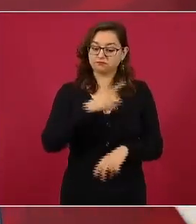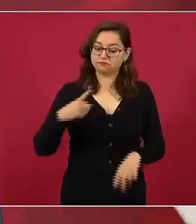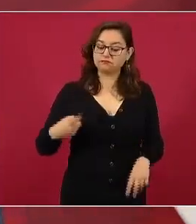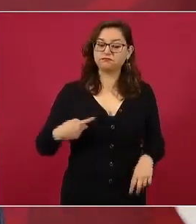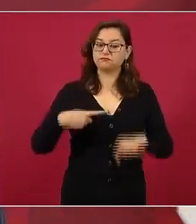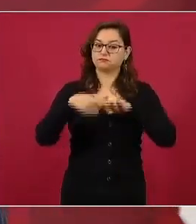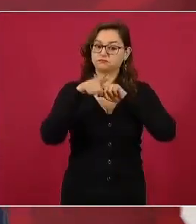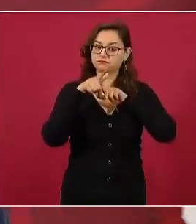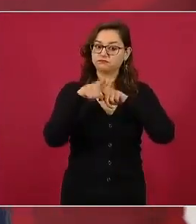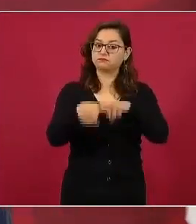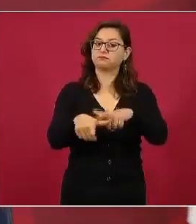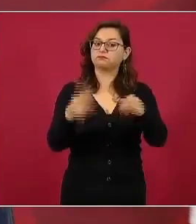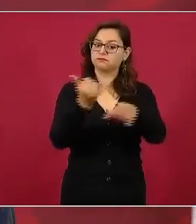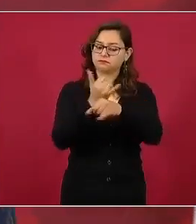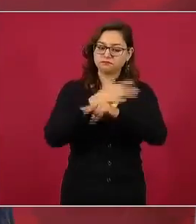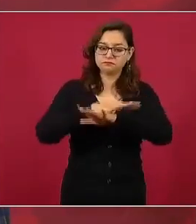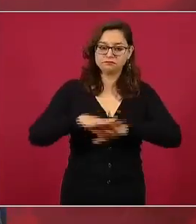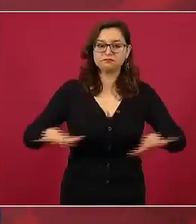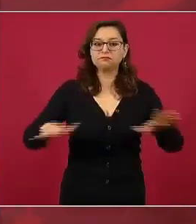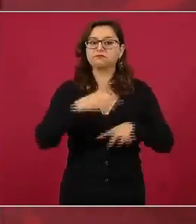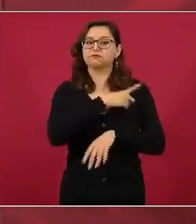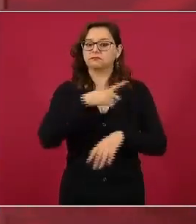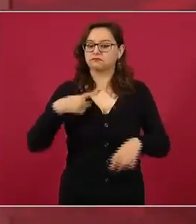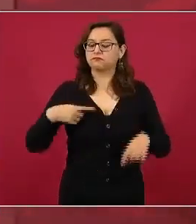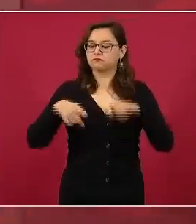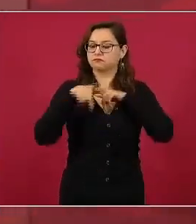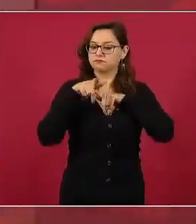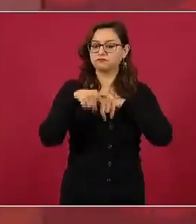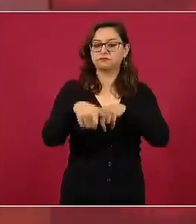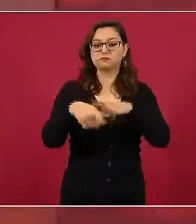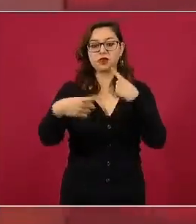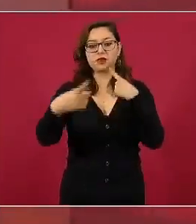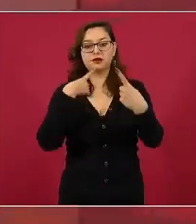tratando, debatiendo, como lo de los sueldos